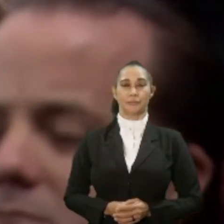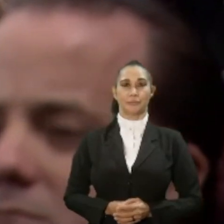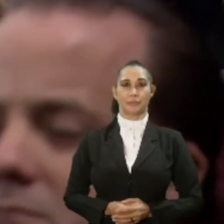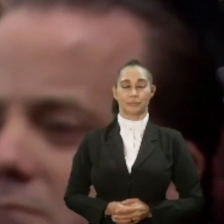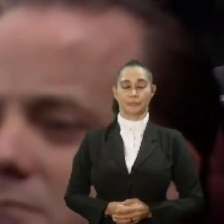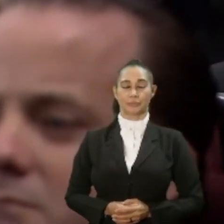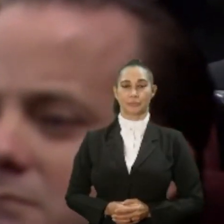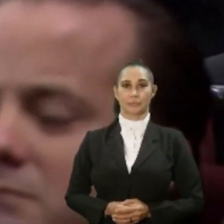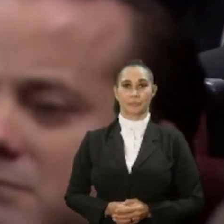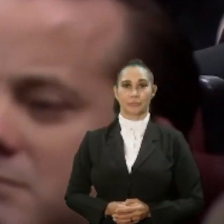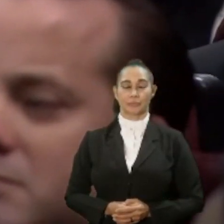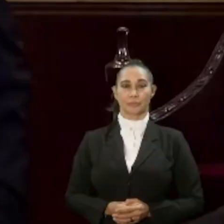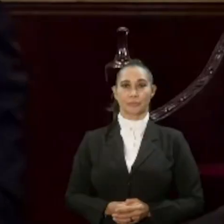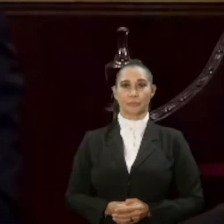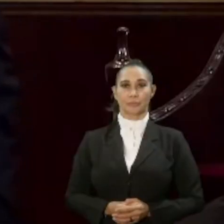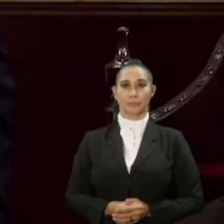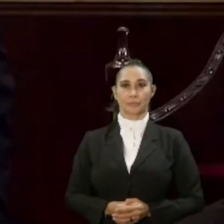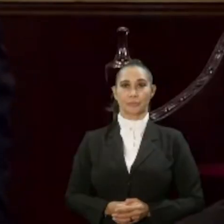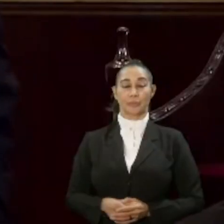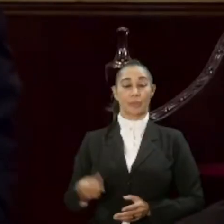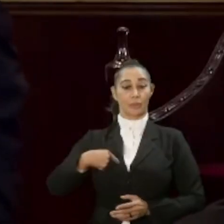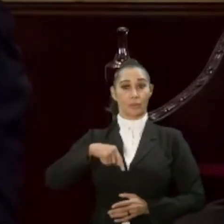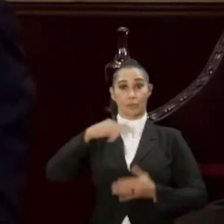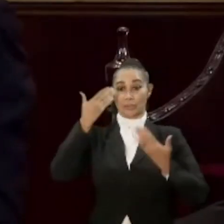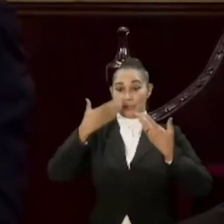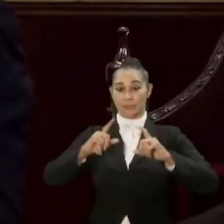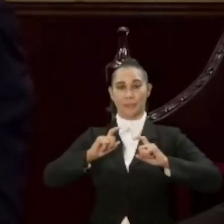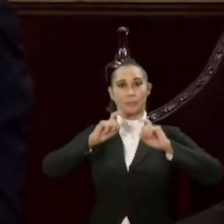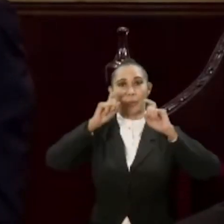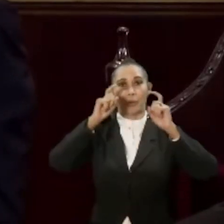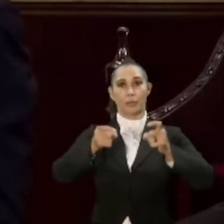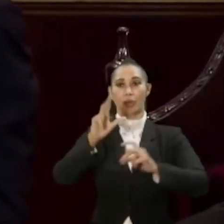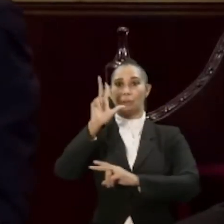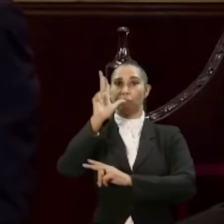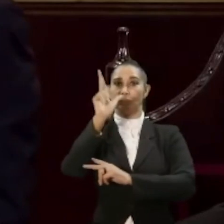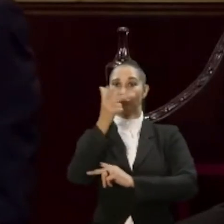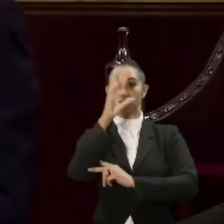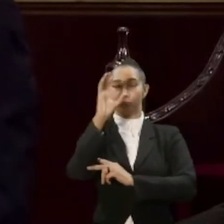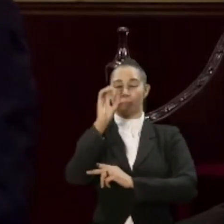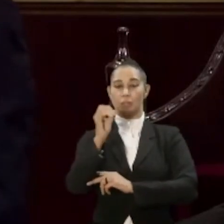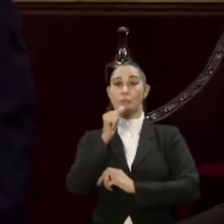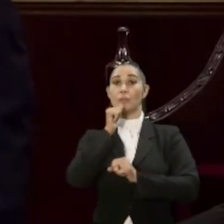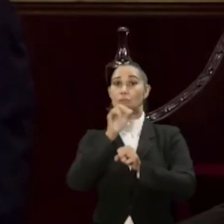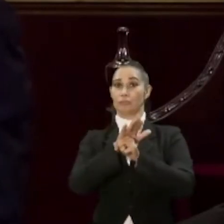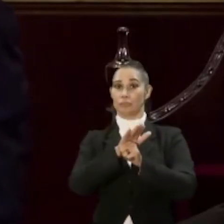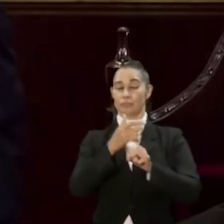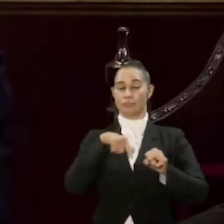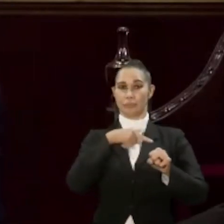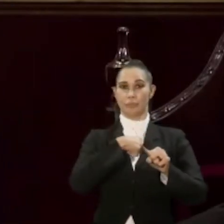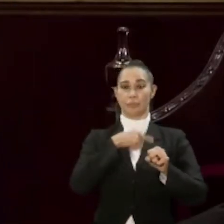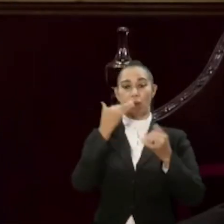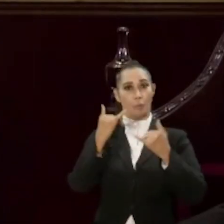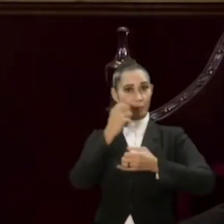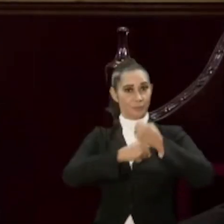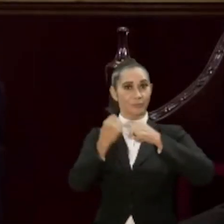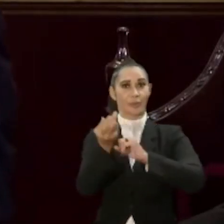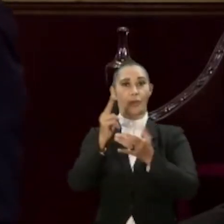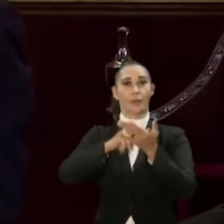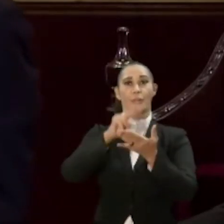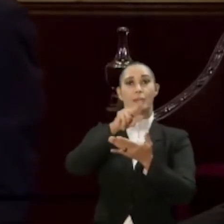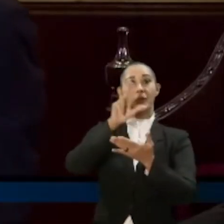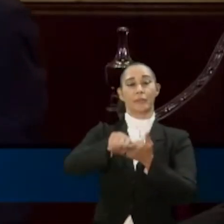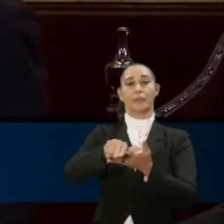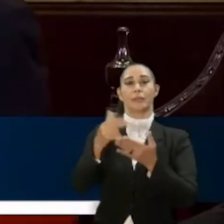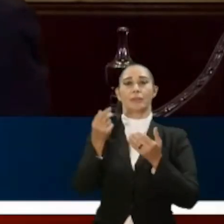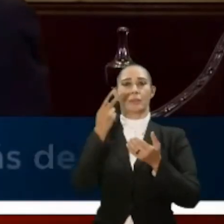Nosotros ya hemos entregado un tercio del total comprometido. Y para este año 2023